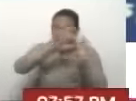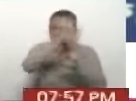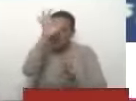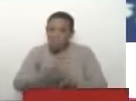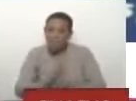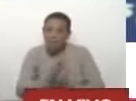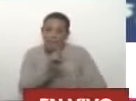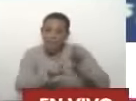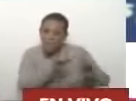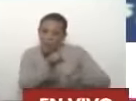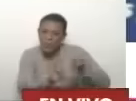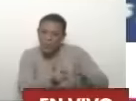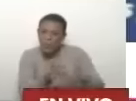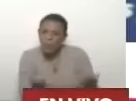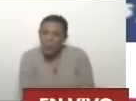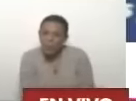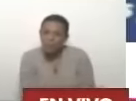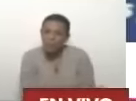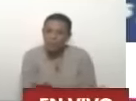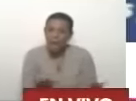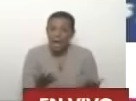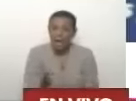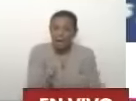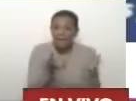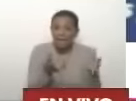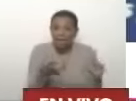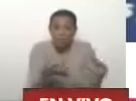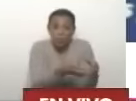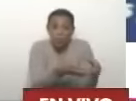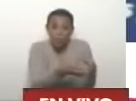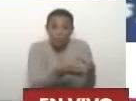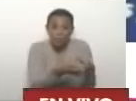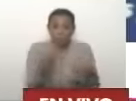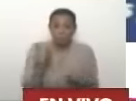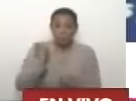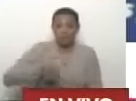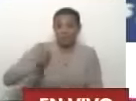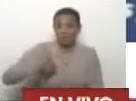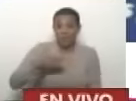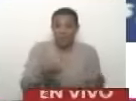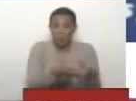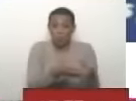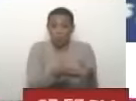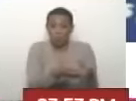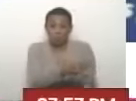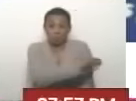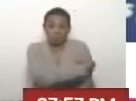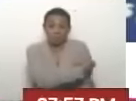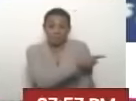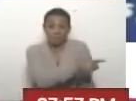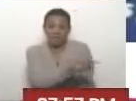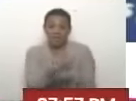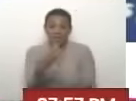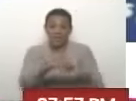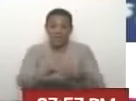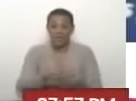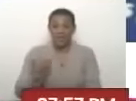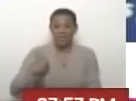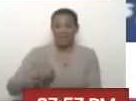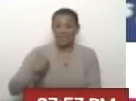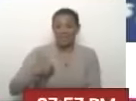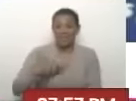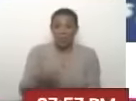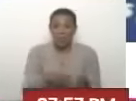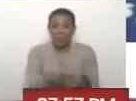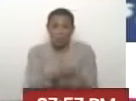de las encuestas, ganó la extrema derecha neonazi en Argentina.